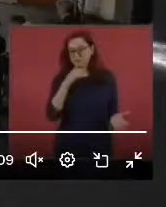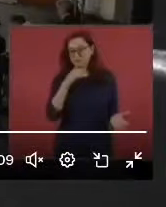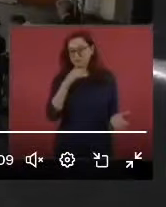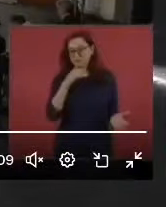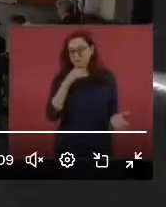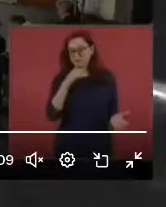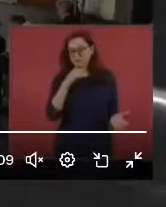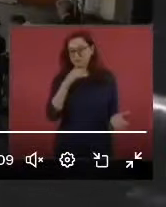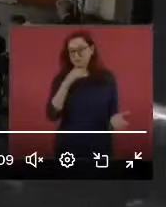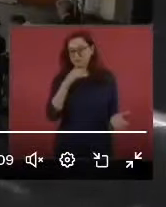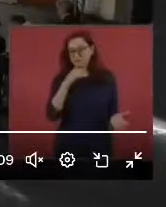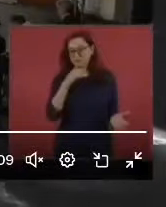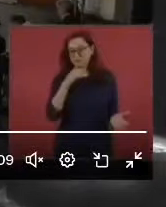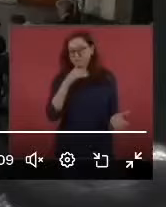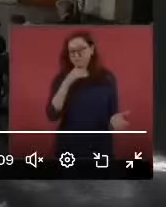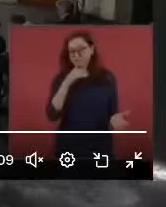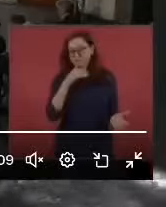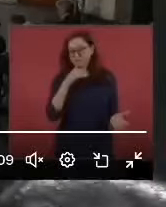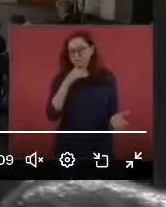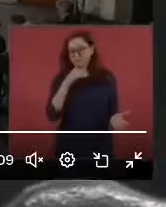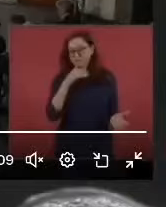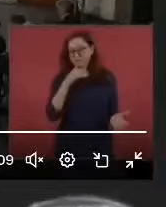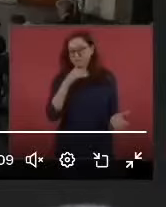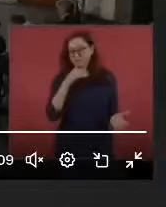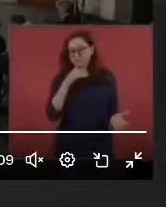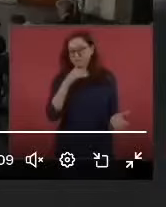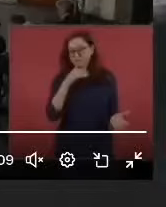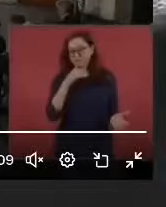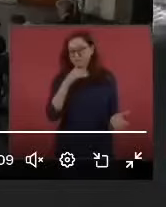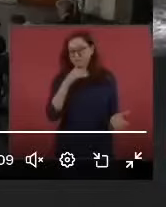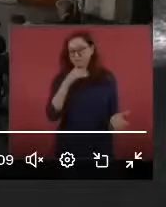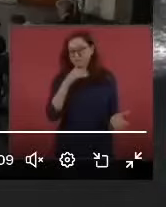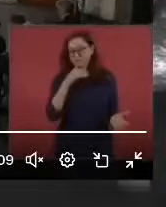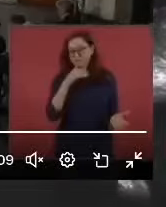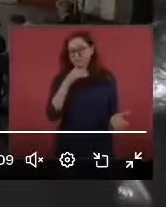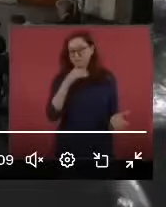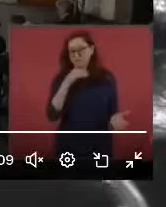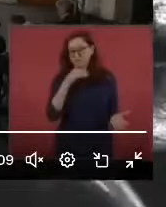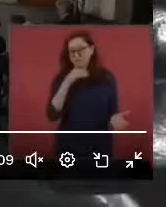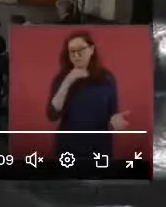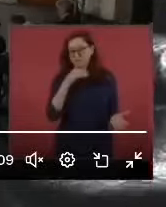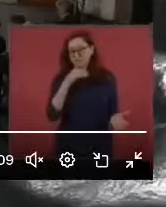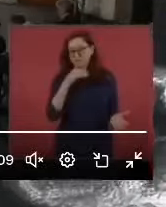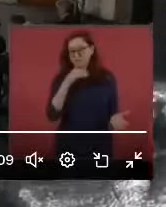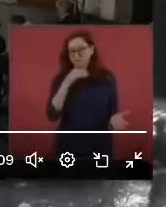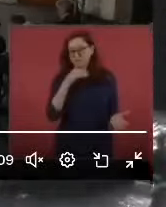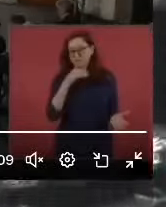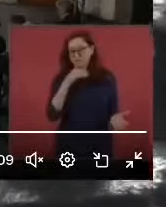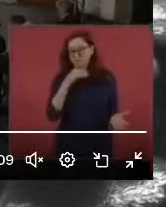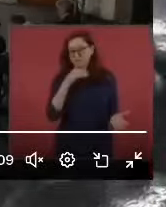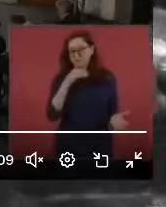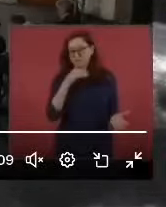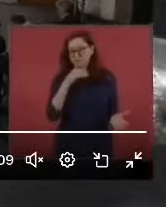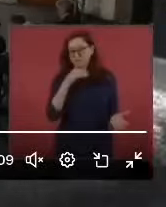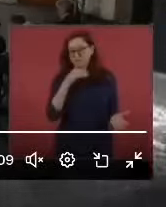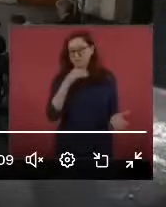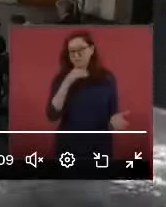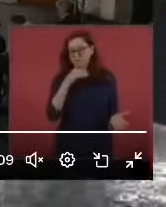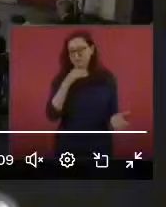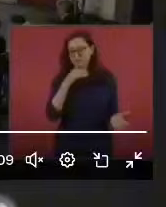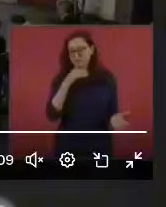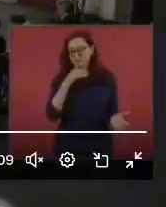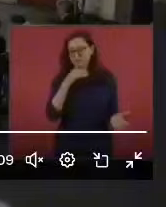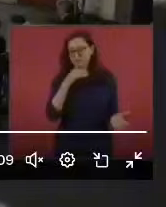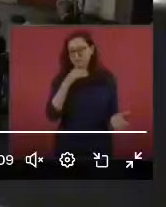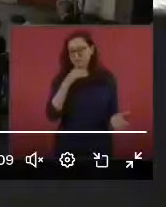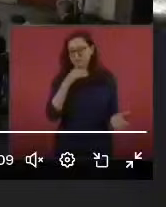hacen? Invierten en tener, según investigaciones, que tergiversan o desvían la información a otro lado para que,